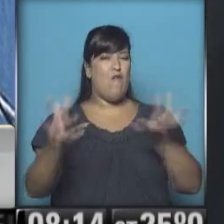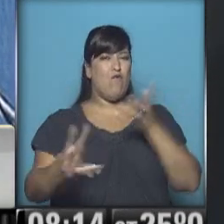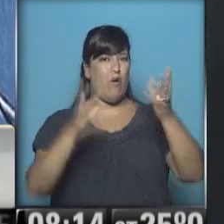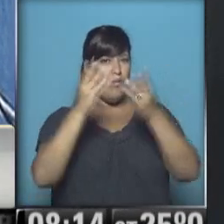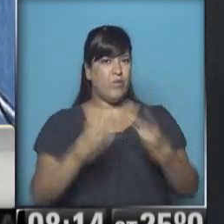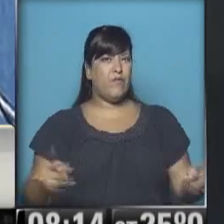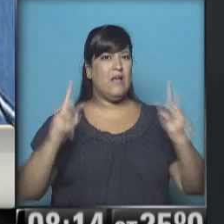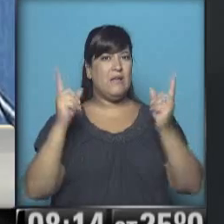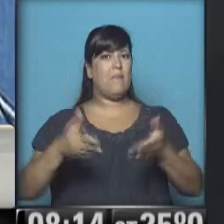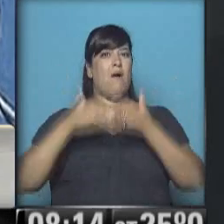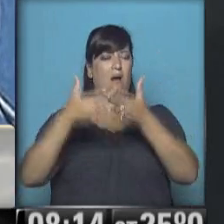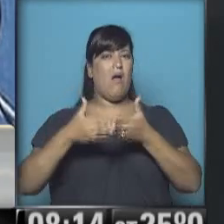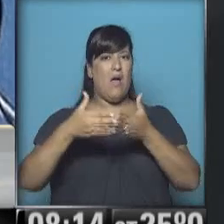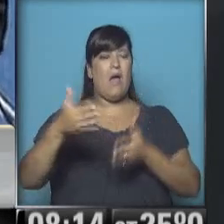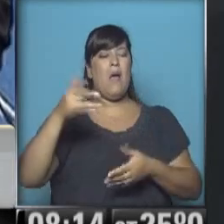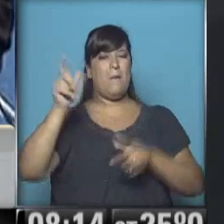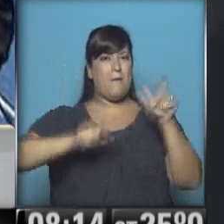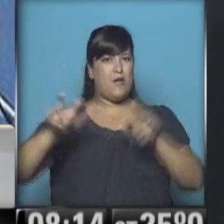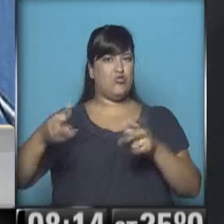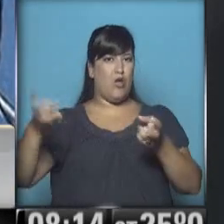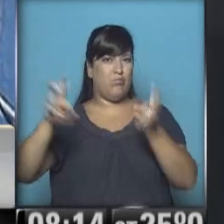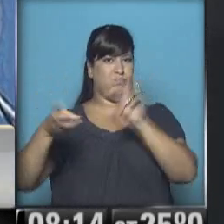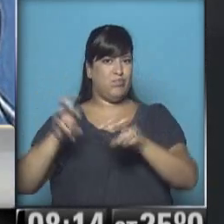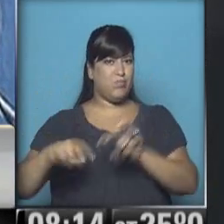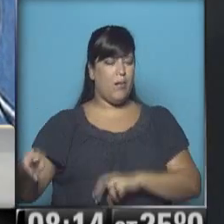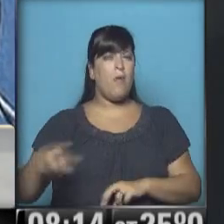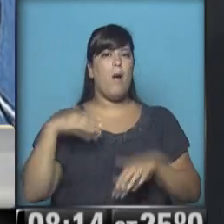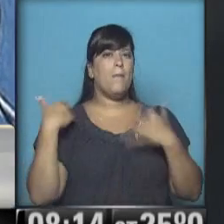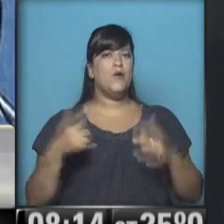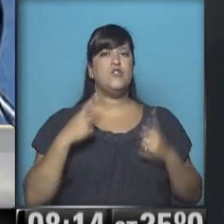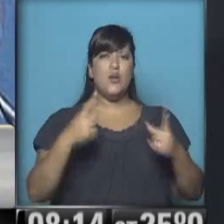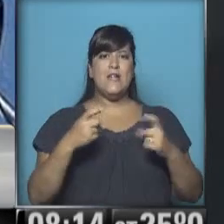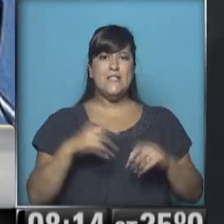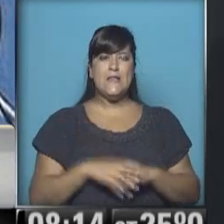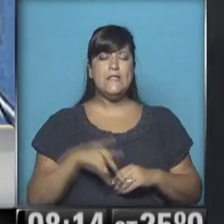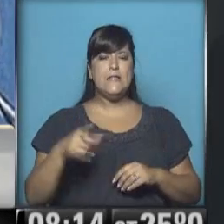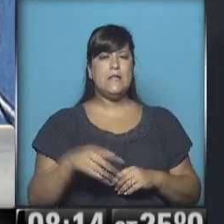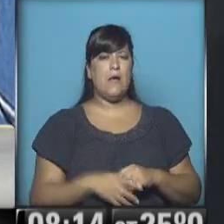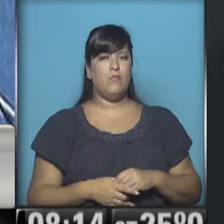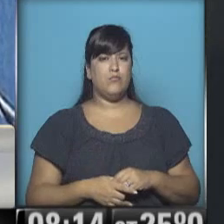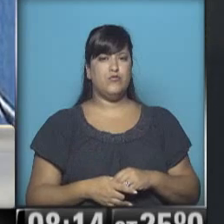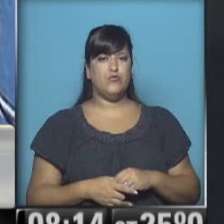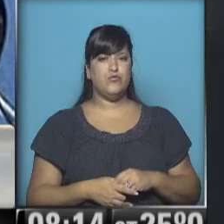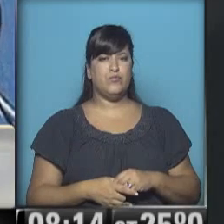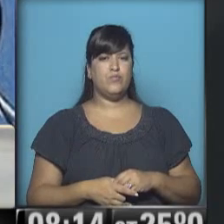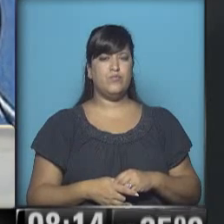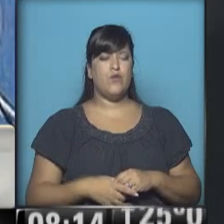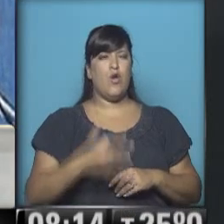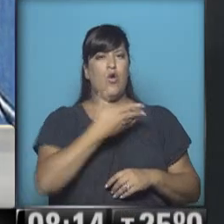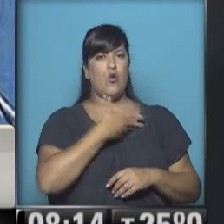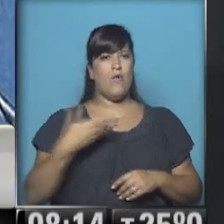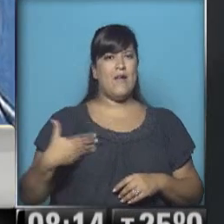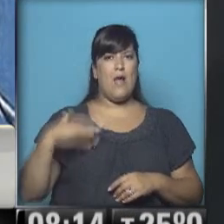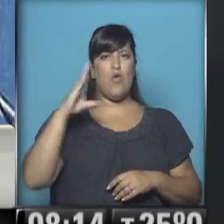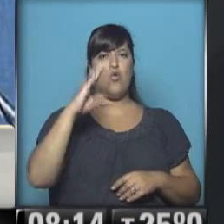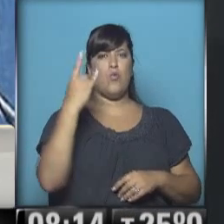para el traslado de brigadistas. O sea, es necesario utilizar, ahí el gobernador Bussi